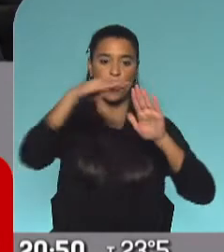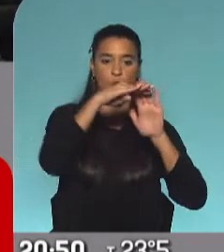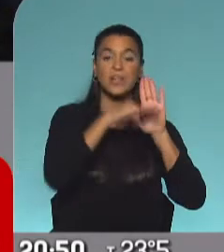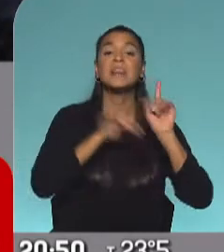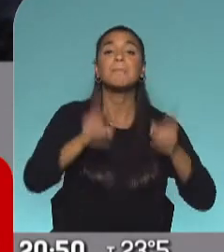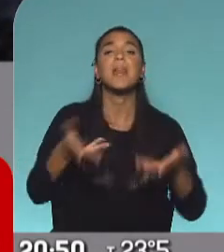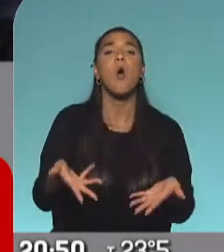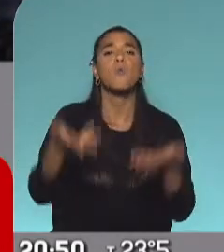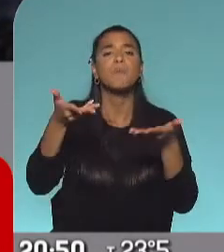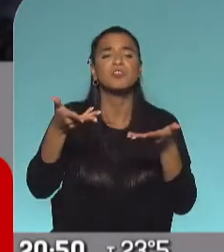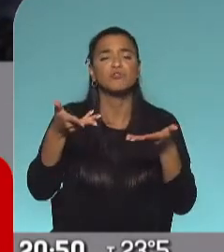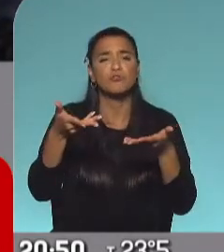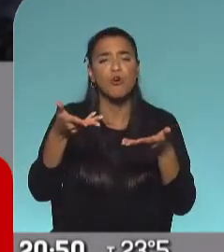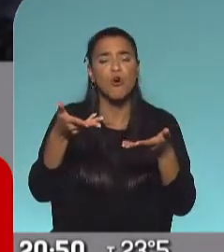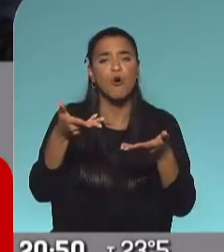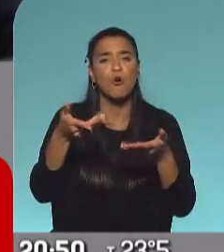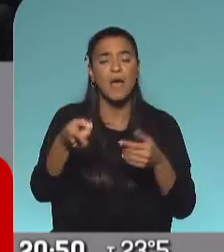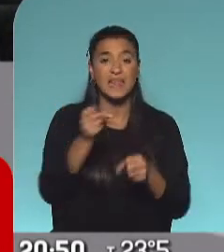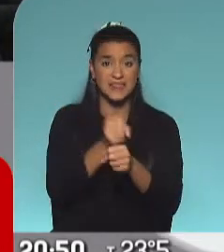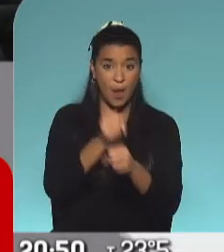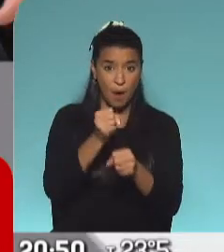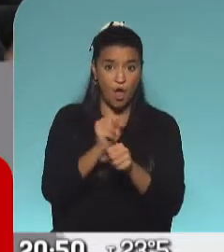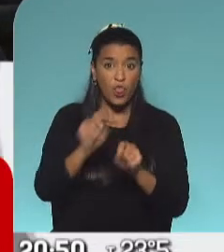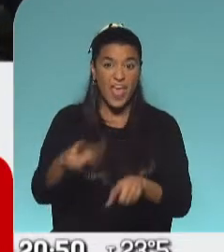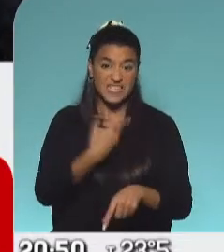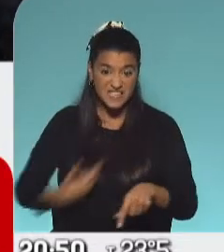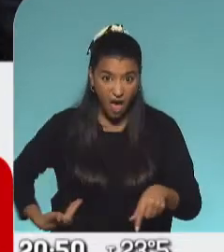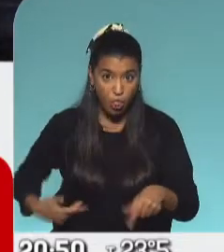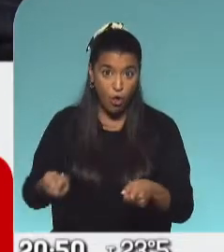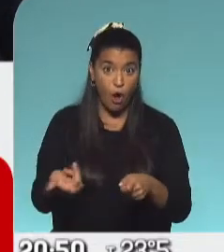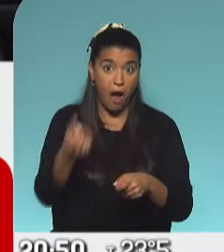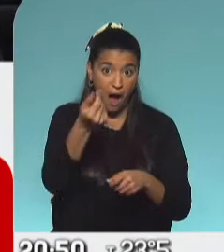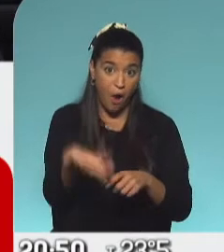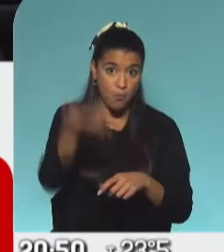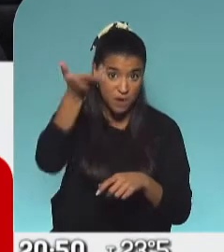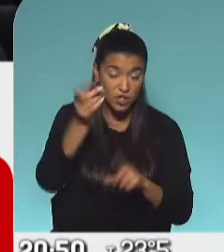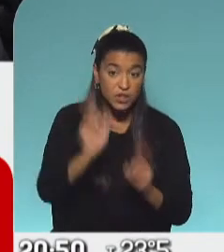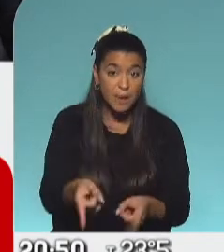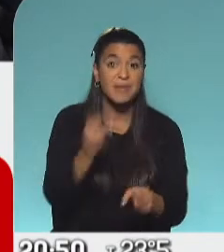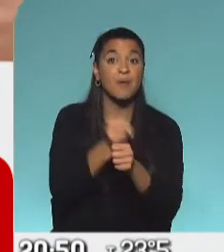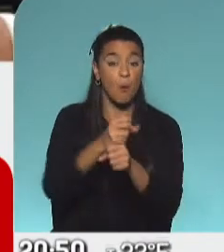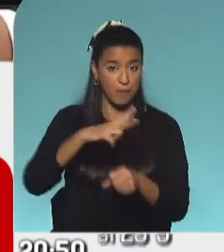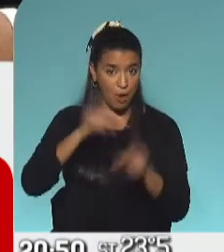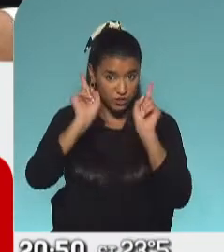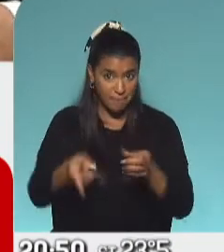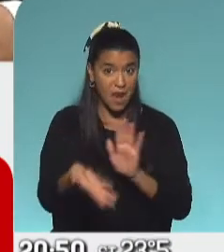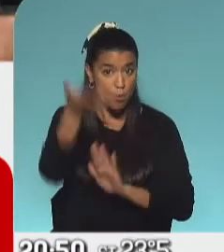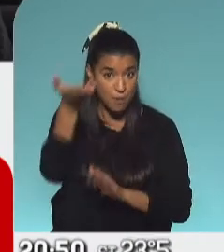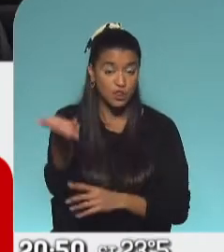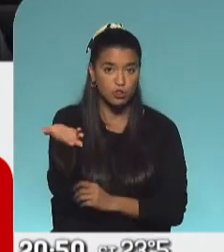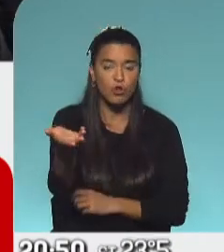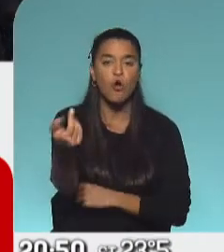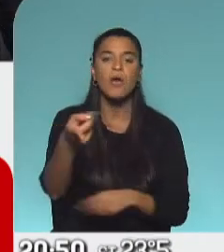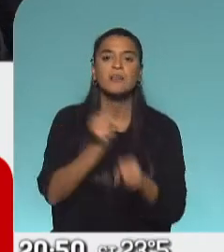los aumentos a los trabajadores estatales o a los trabajadores también a los trabajadores privados, es decir, se